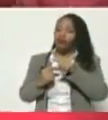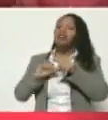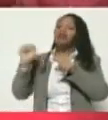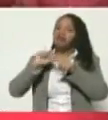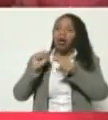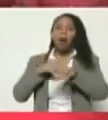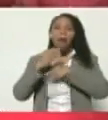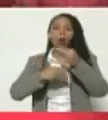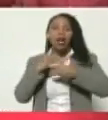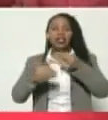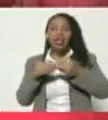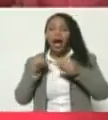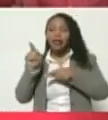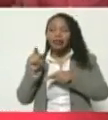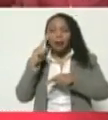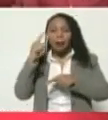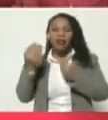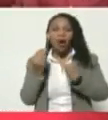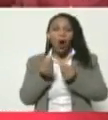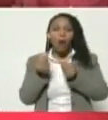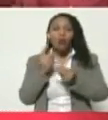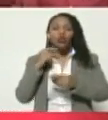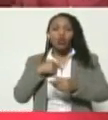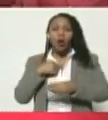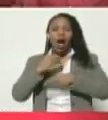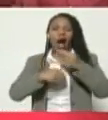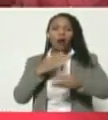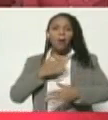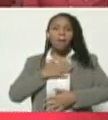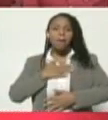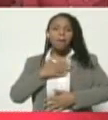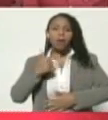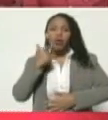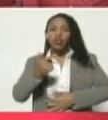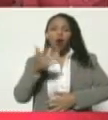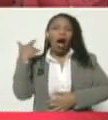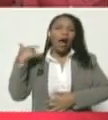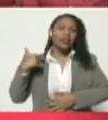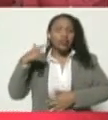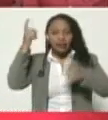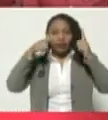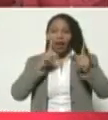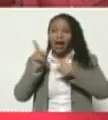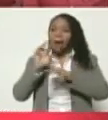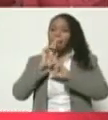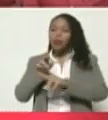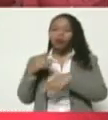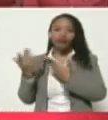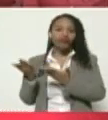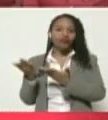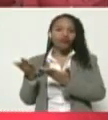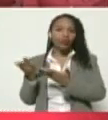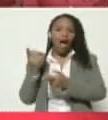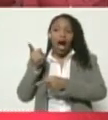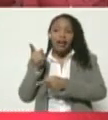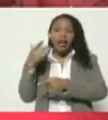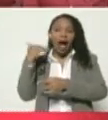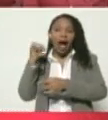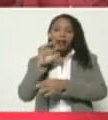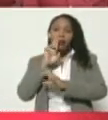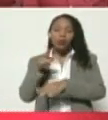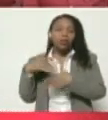jugamos con las bases me resteo, como dijo el comandante Hugo Chávez. Y ahí están los resultados, ahí están los